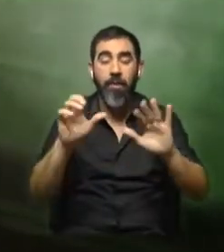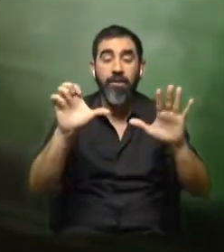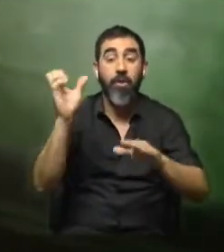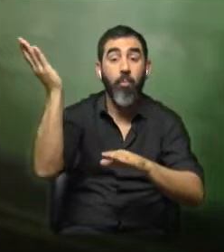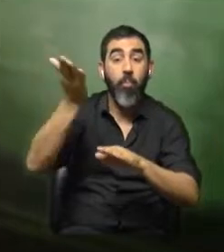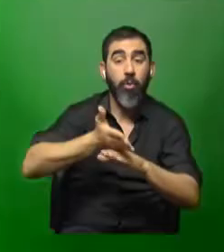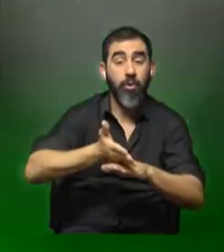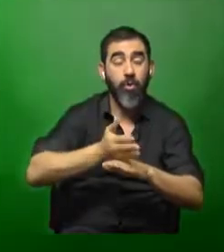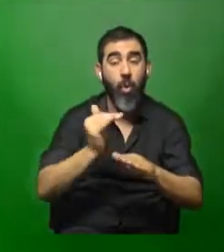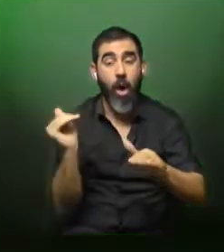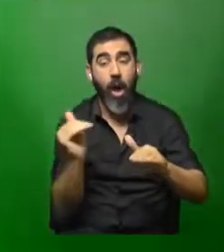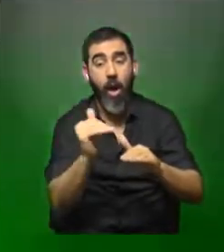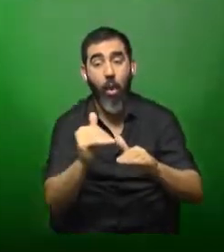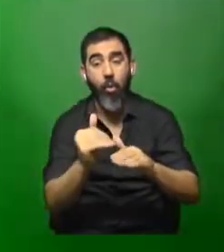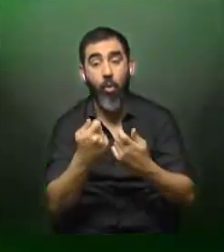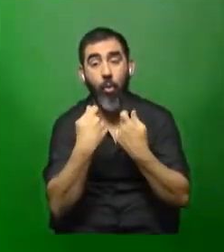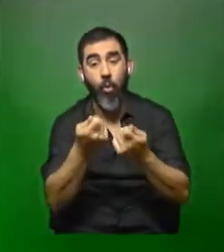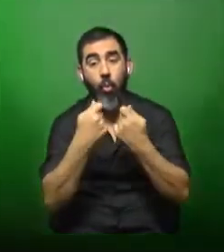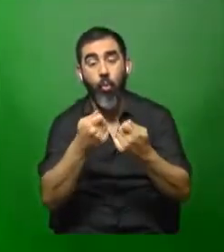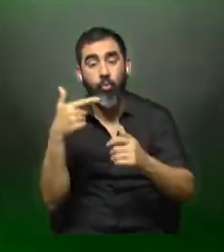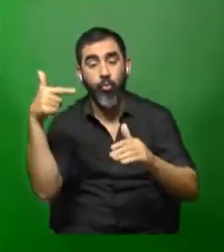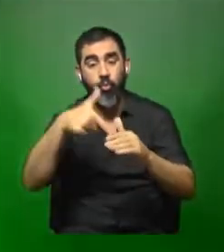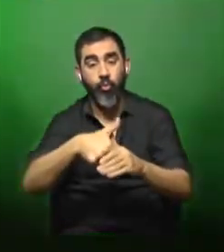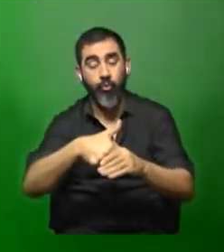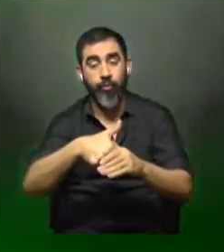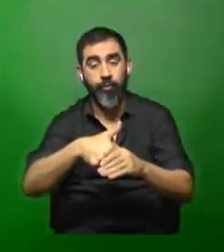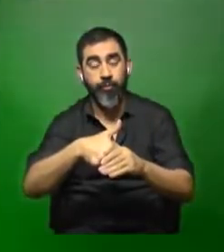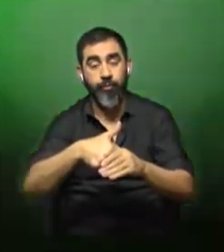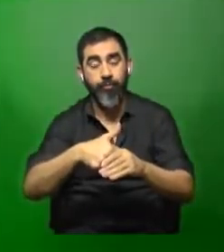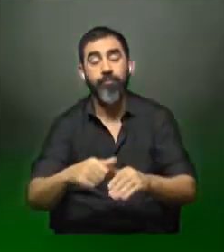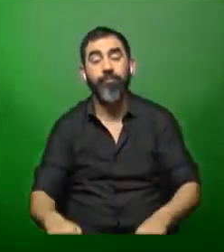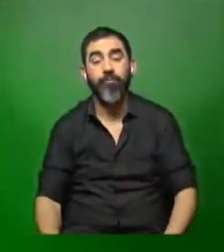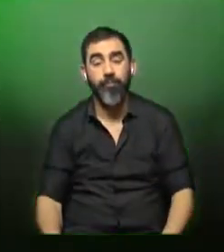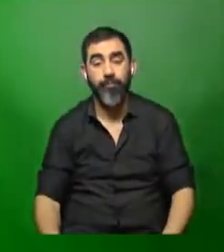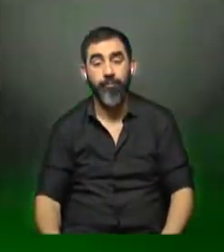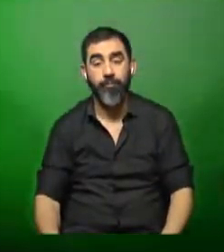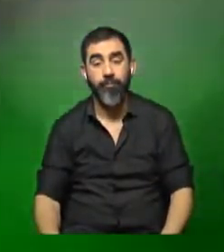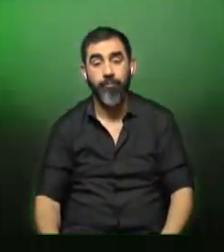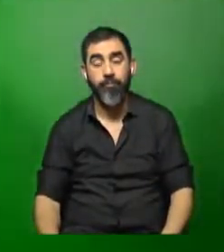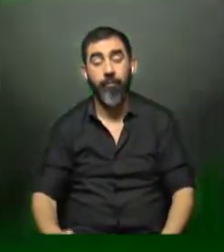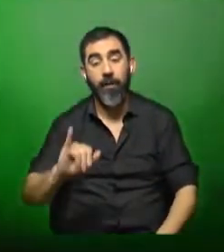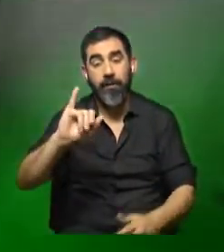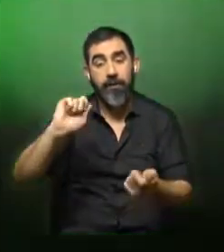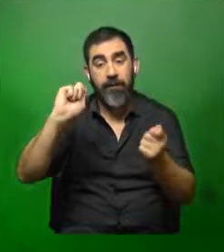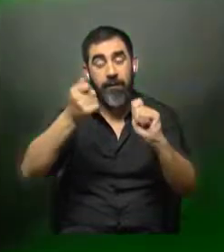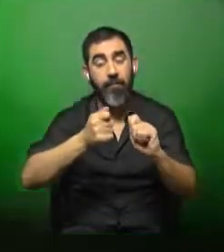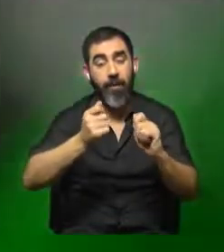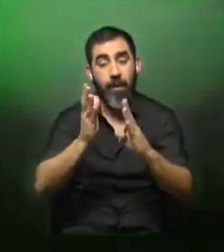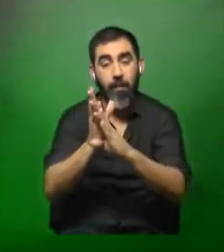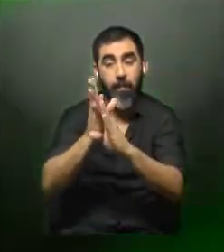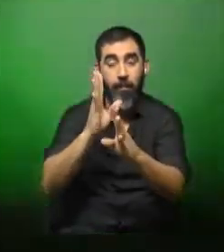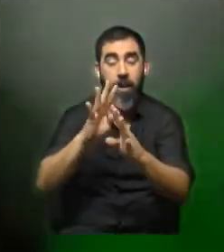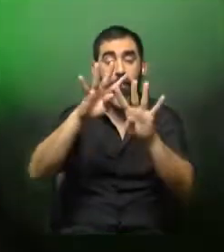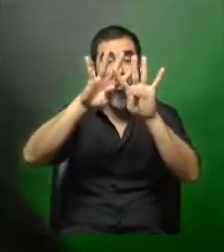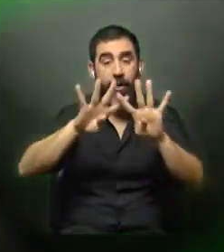6% en el consumo de combustible al intercambiar las placas por